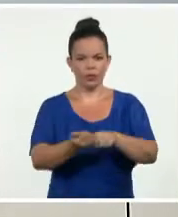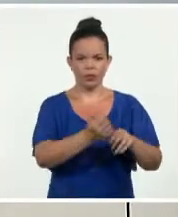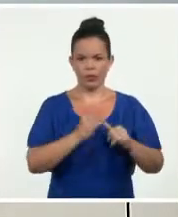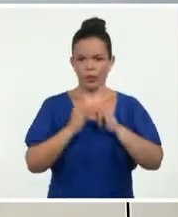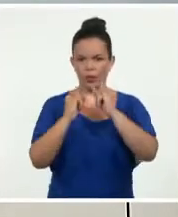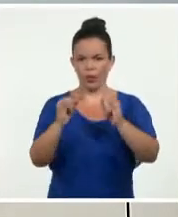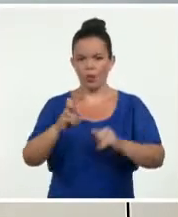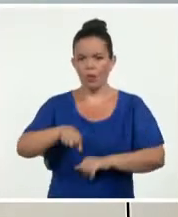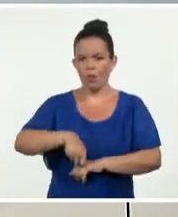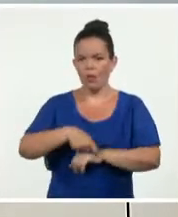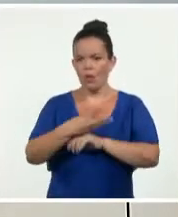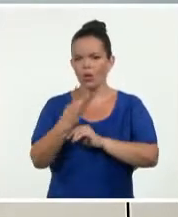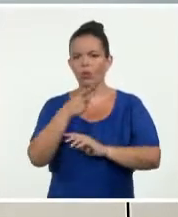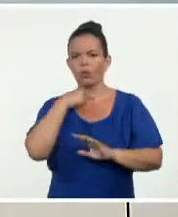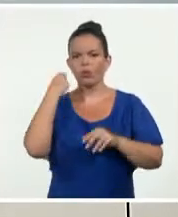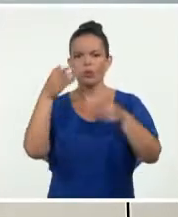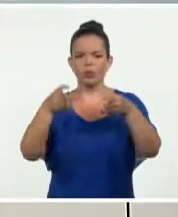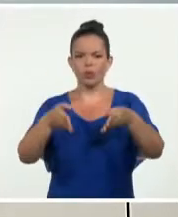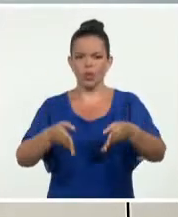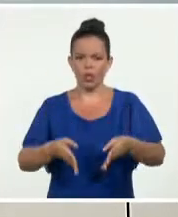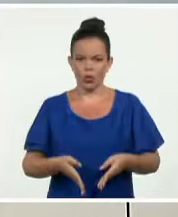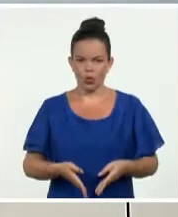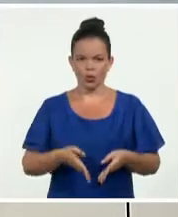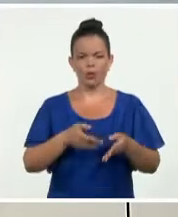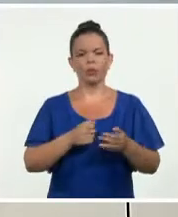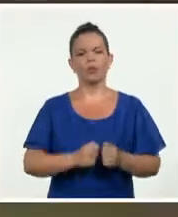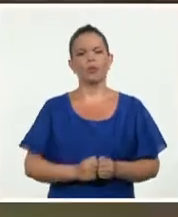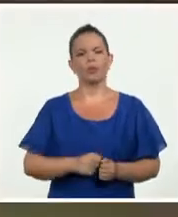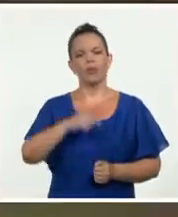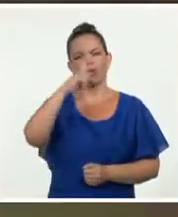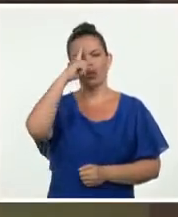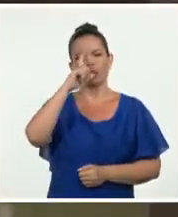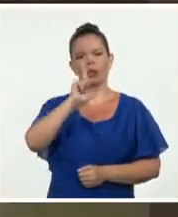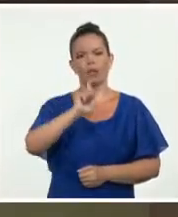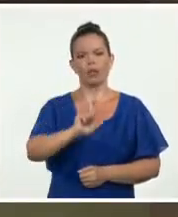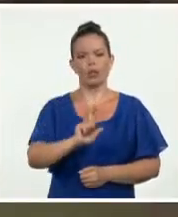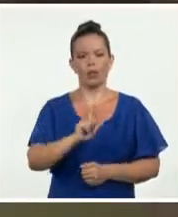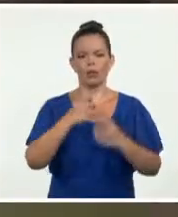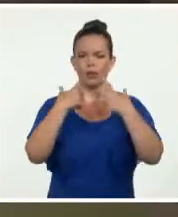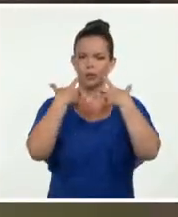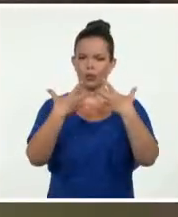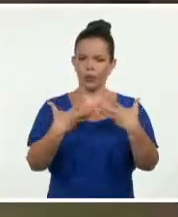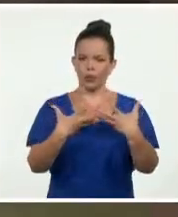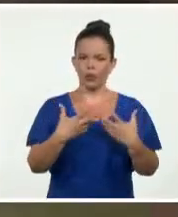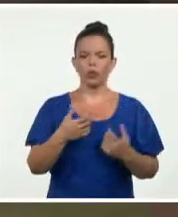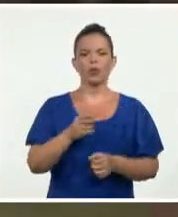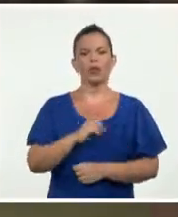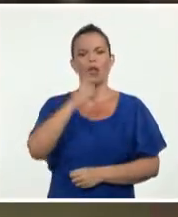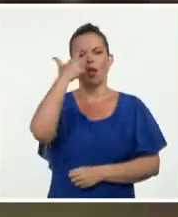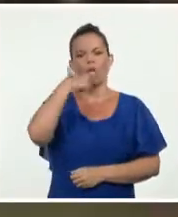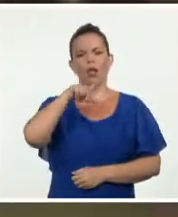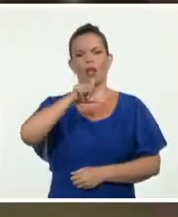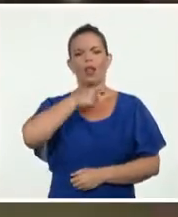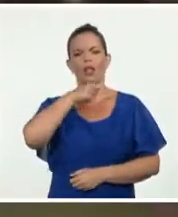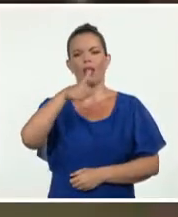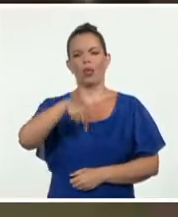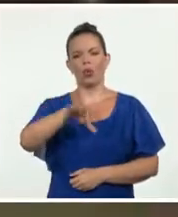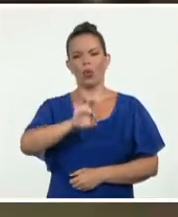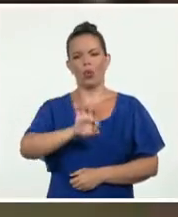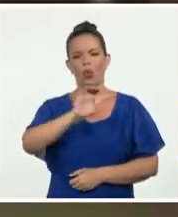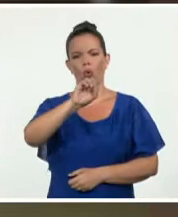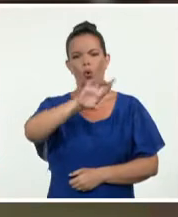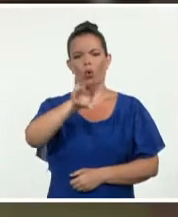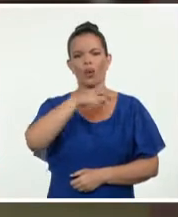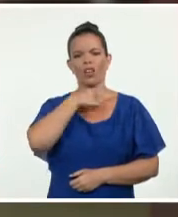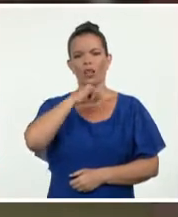falleció en Santa Clara la gloria del deporte cubano, Alejo O'Reilly Morejón. O'Reilly nació el 25 de